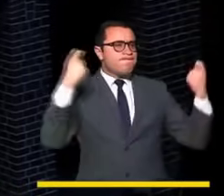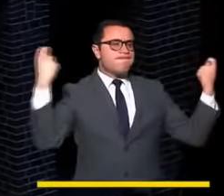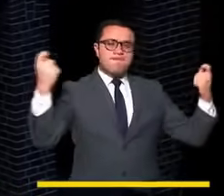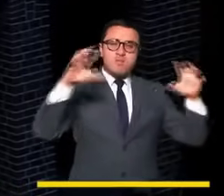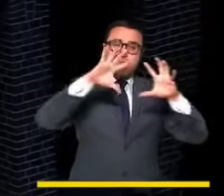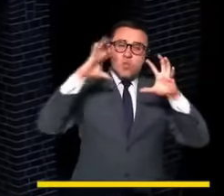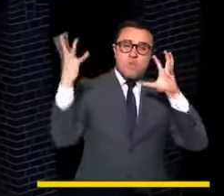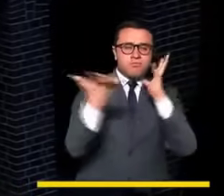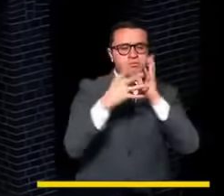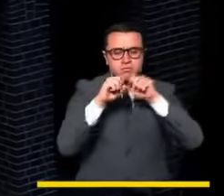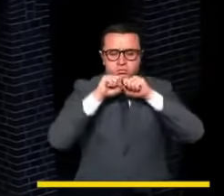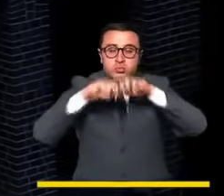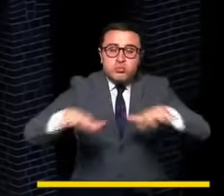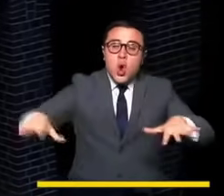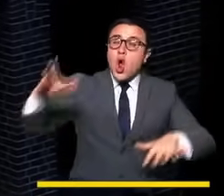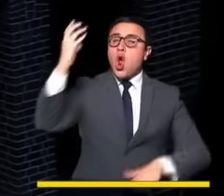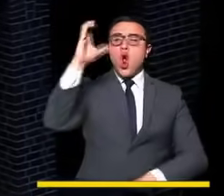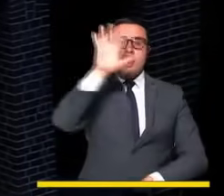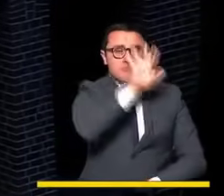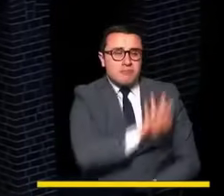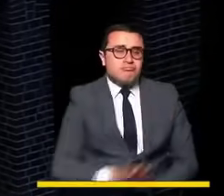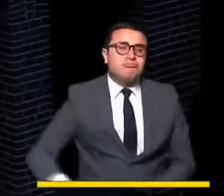de la Belleza, con ese objetivo,